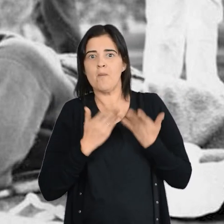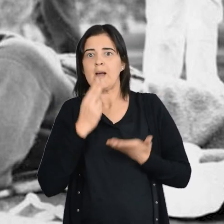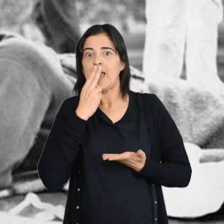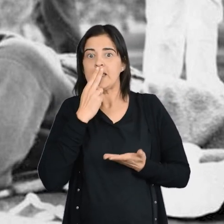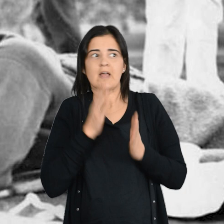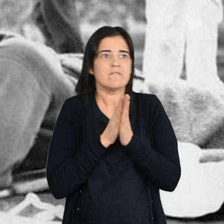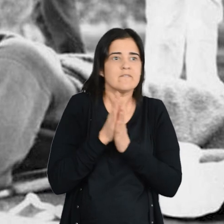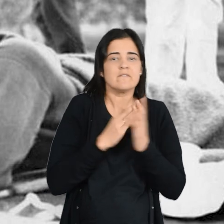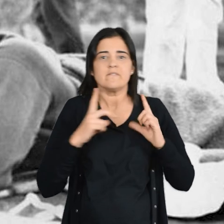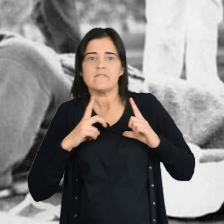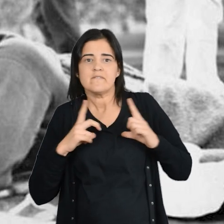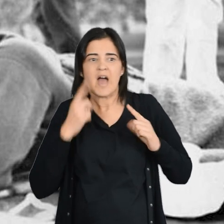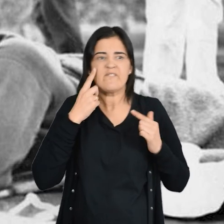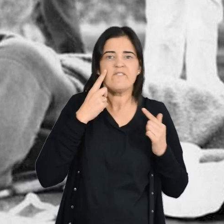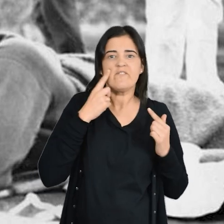por Hitler